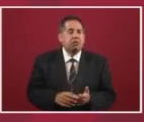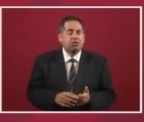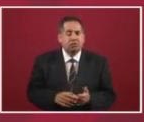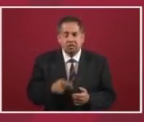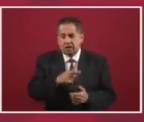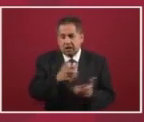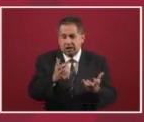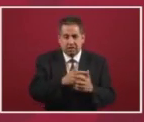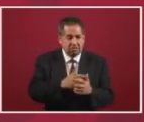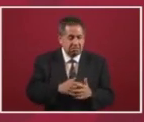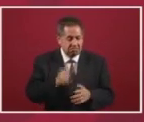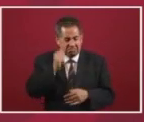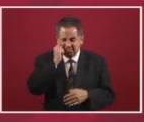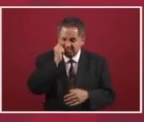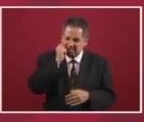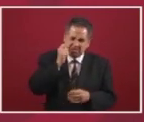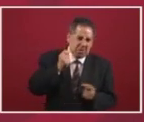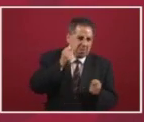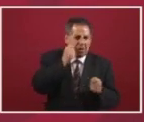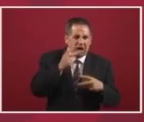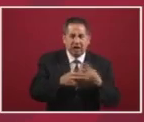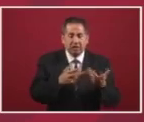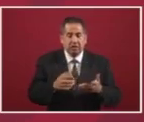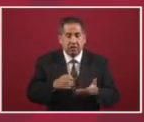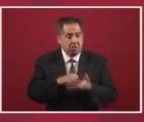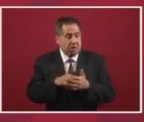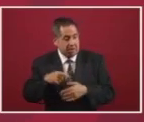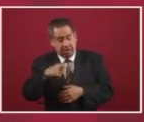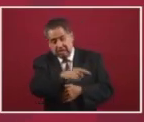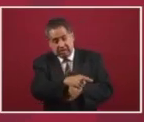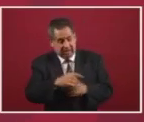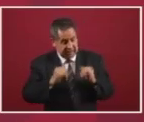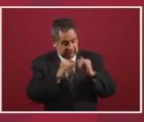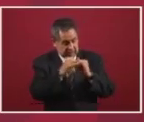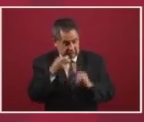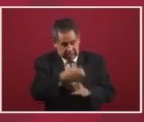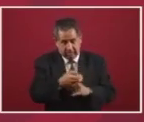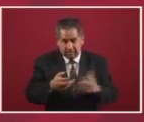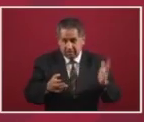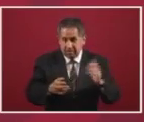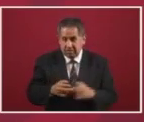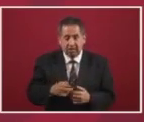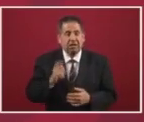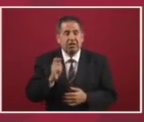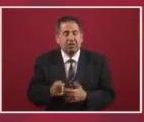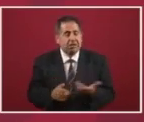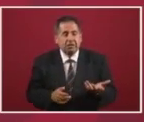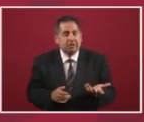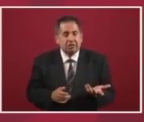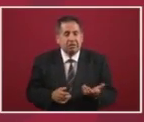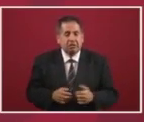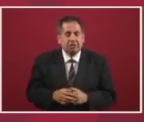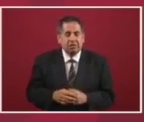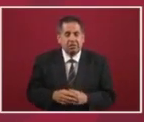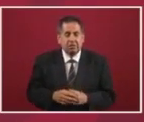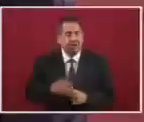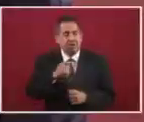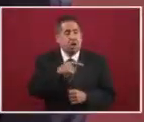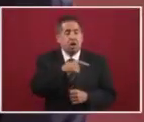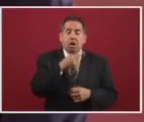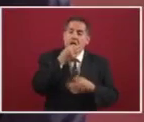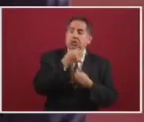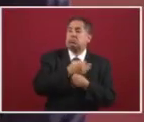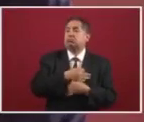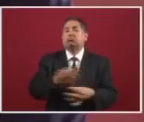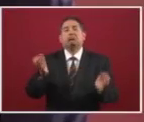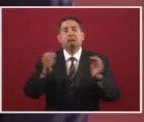de hacer cualquier cosa. En el caso de este instituto, fue capaz de declarar